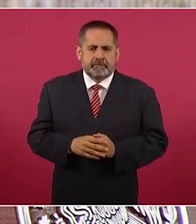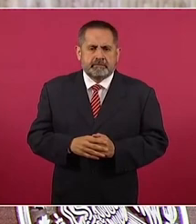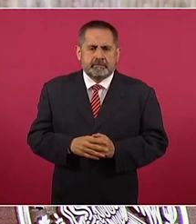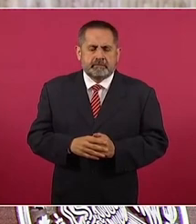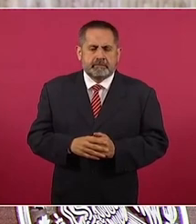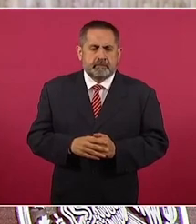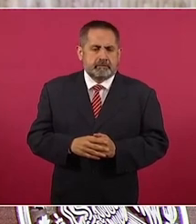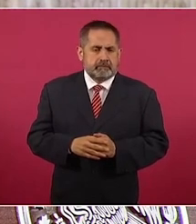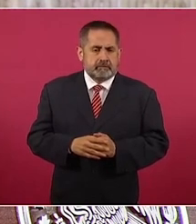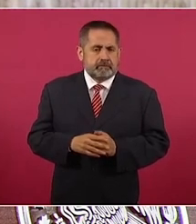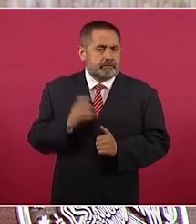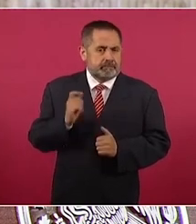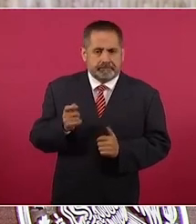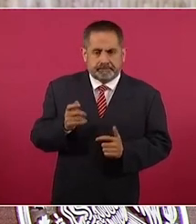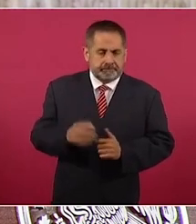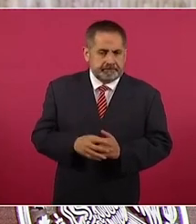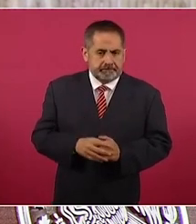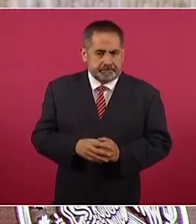por